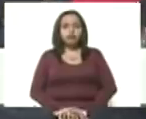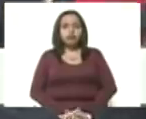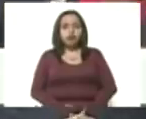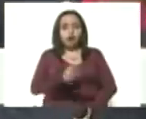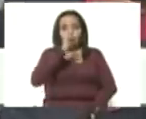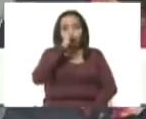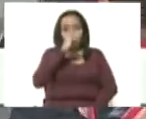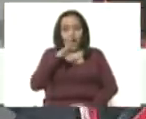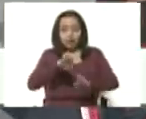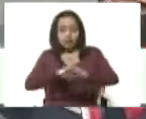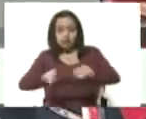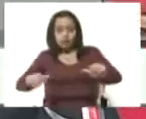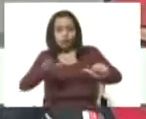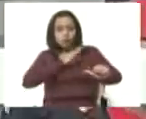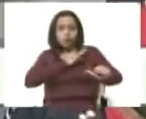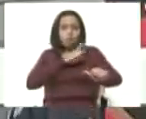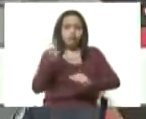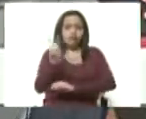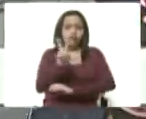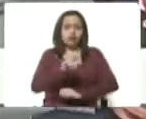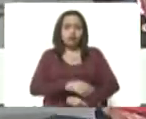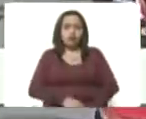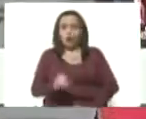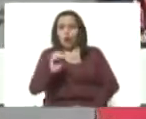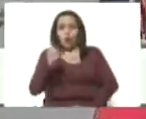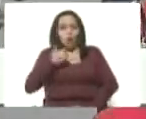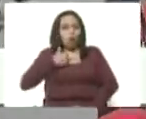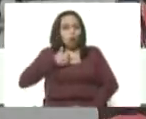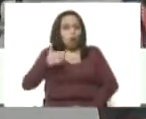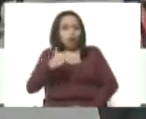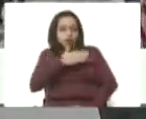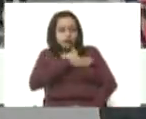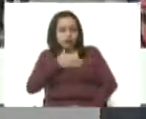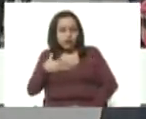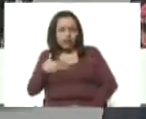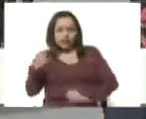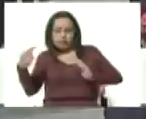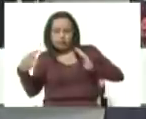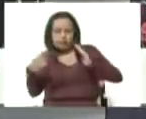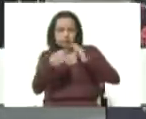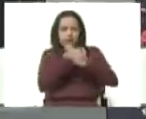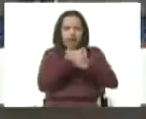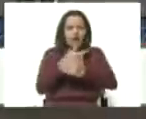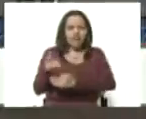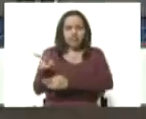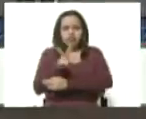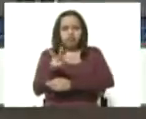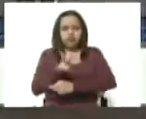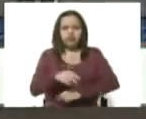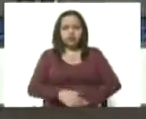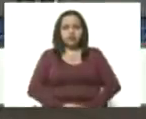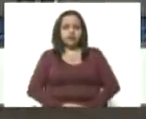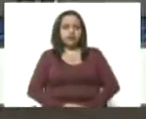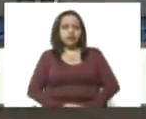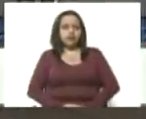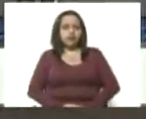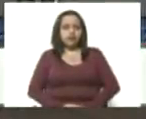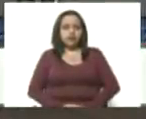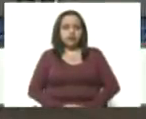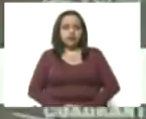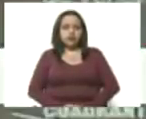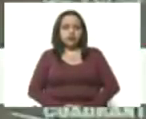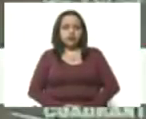burlar el suelo patrio o aquellos que pretenden ingresar al territorio